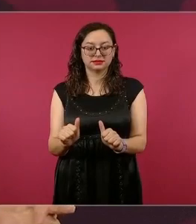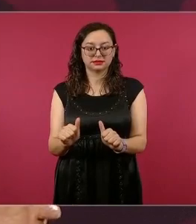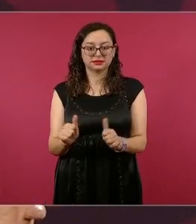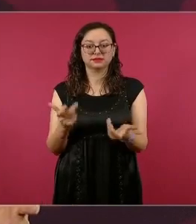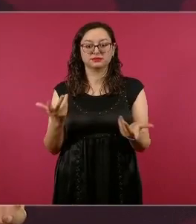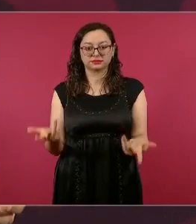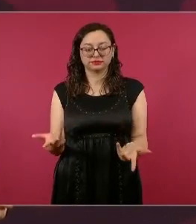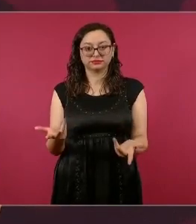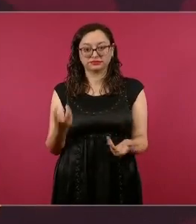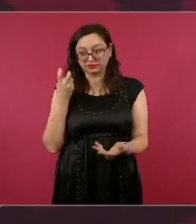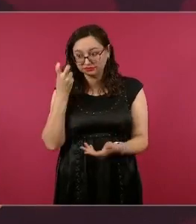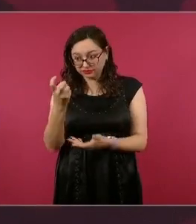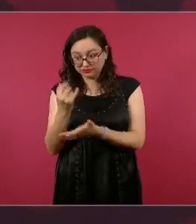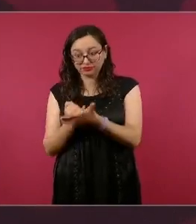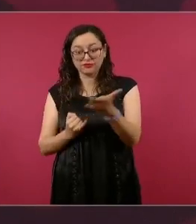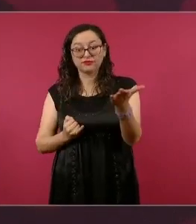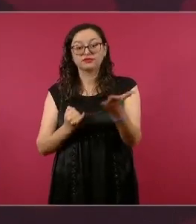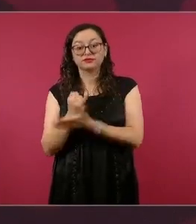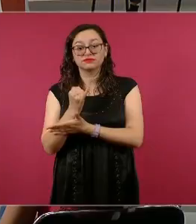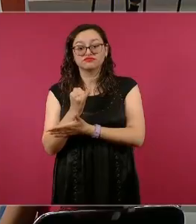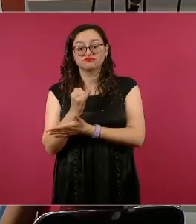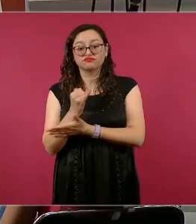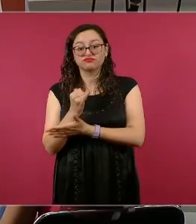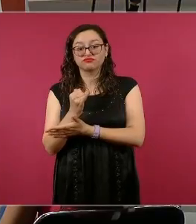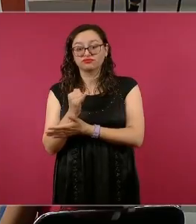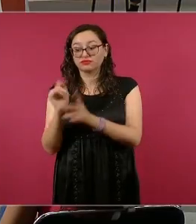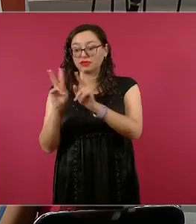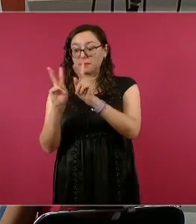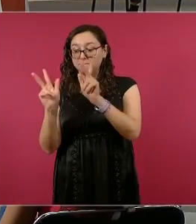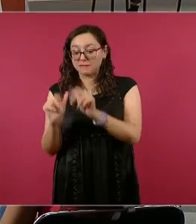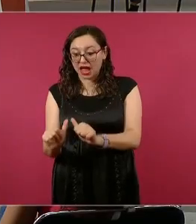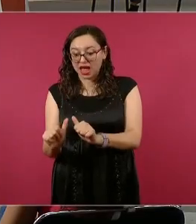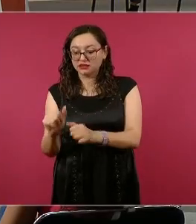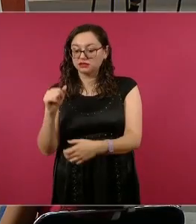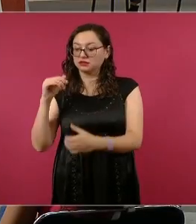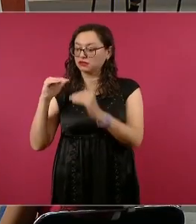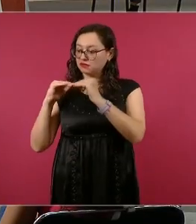La vía pacífica y la vía electoral.